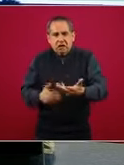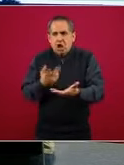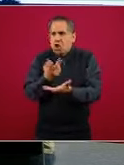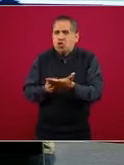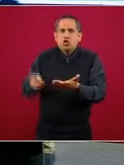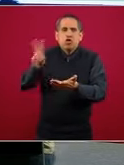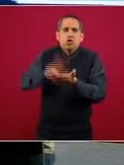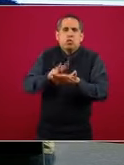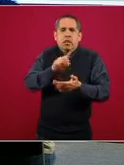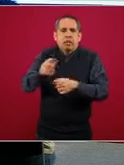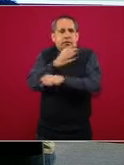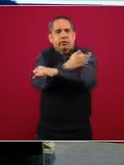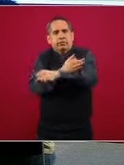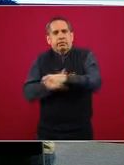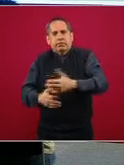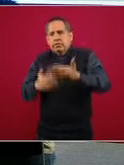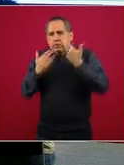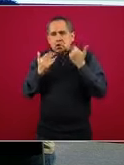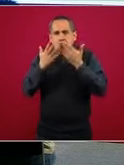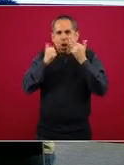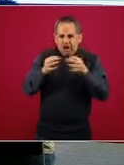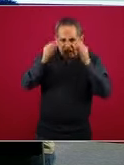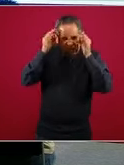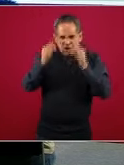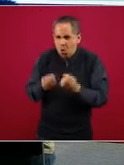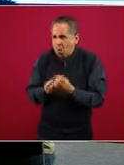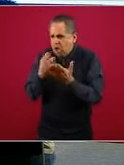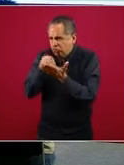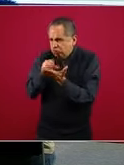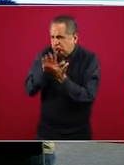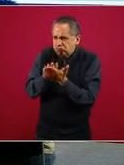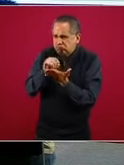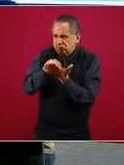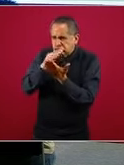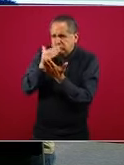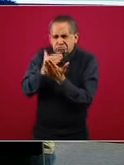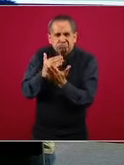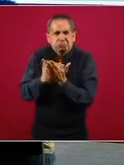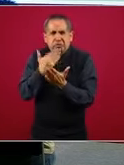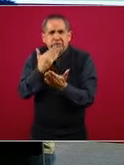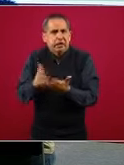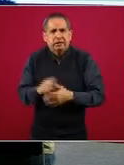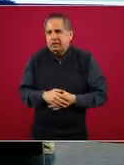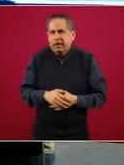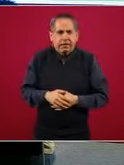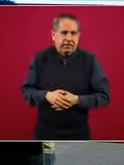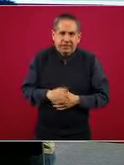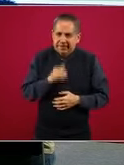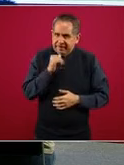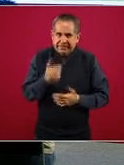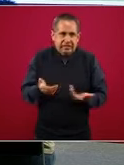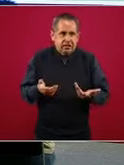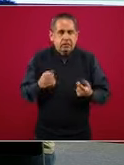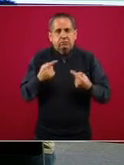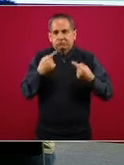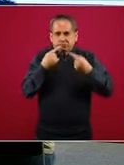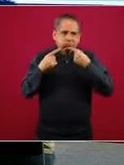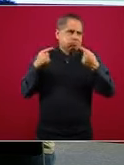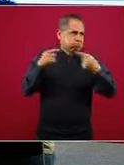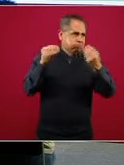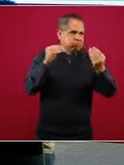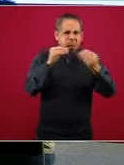doble en confirmaciones. Ha sido motivo de comentario, de controversia,